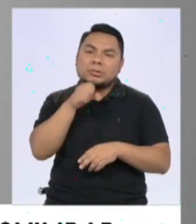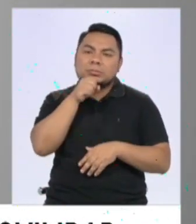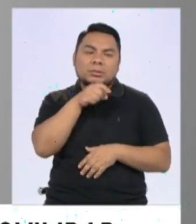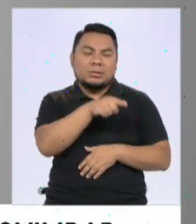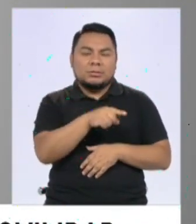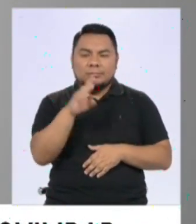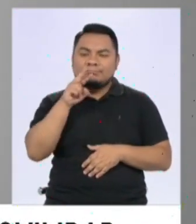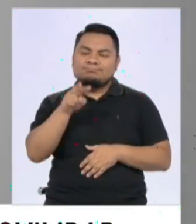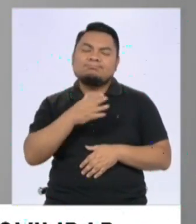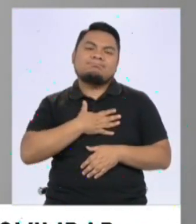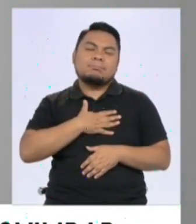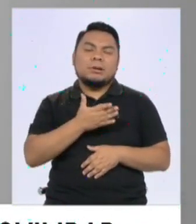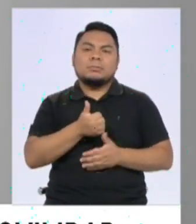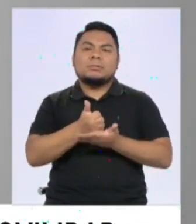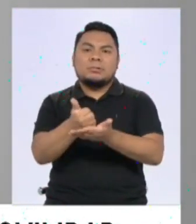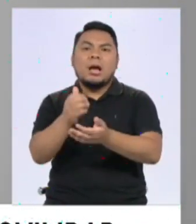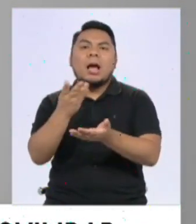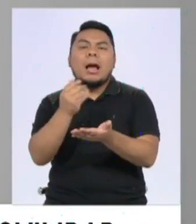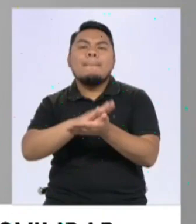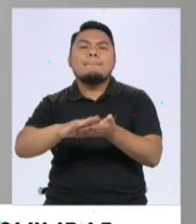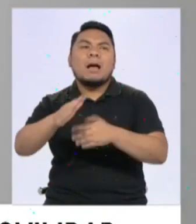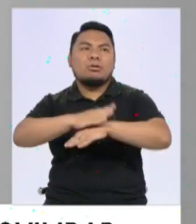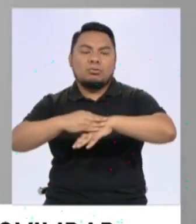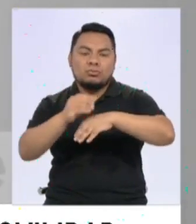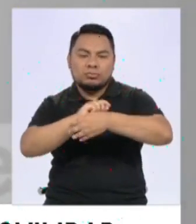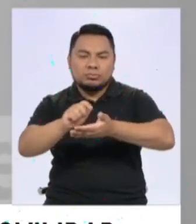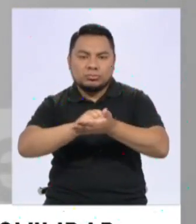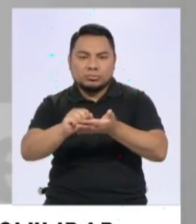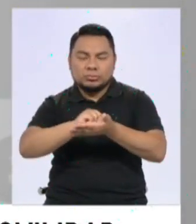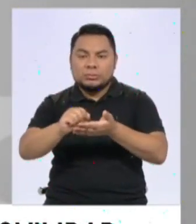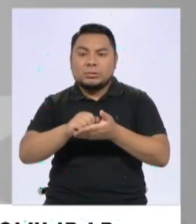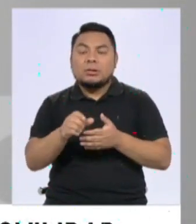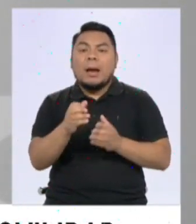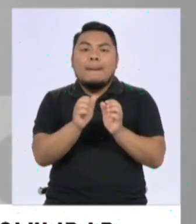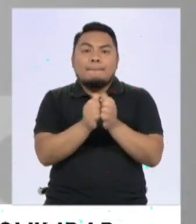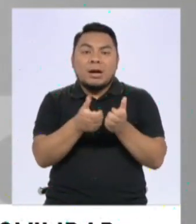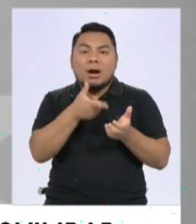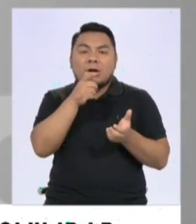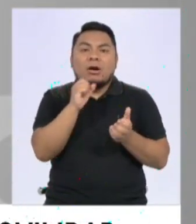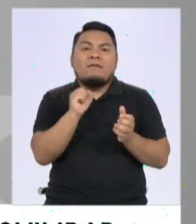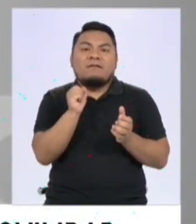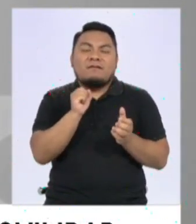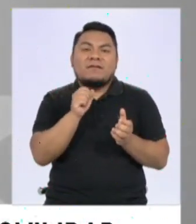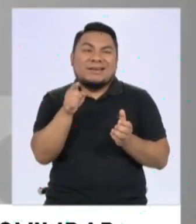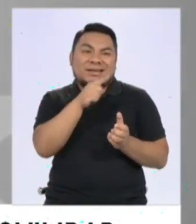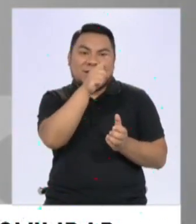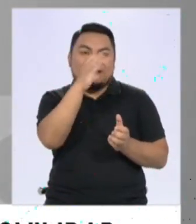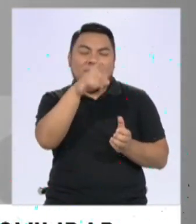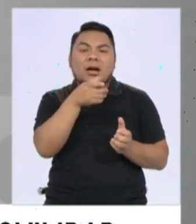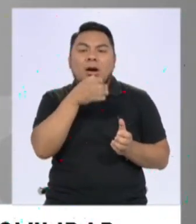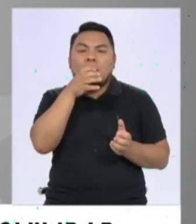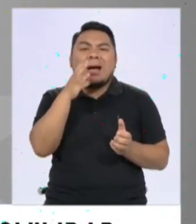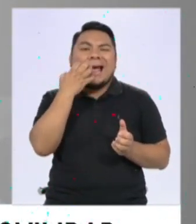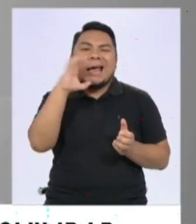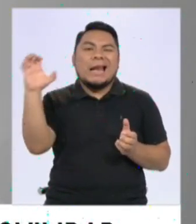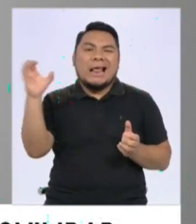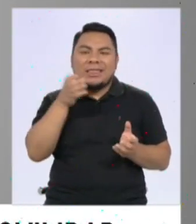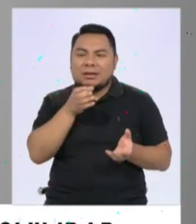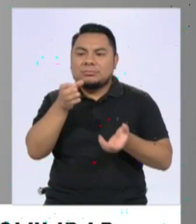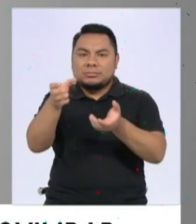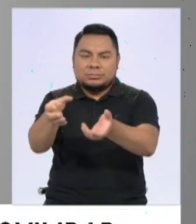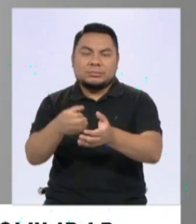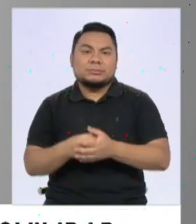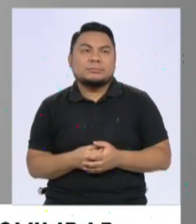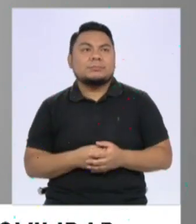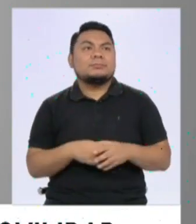limpia las manos también le ofrece pan y una bebida caliente en medio del frío que se vive en esta región del sur y digo el